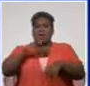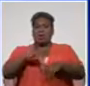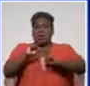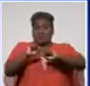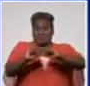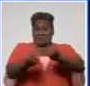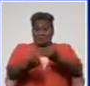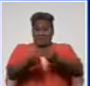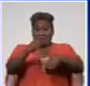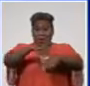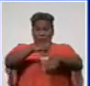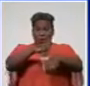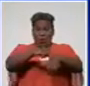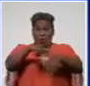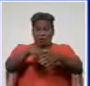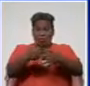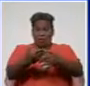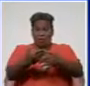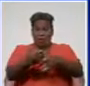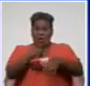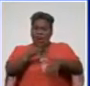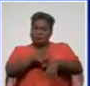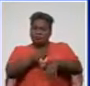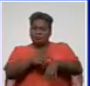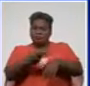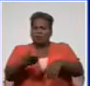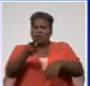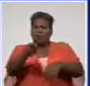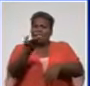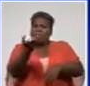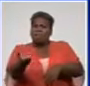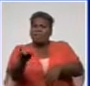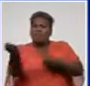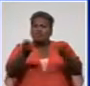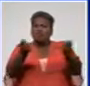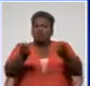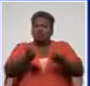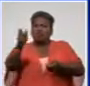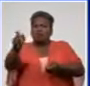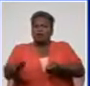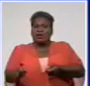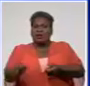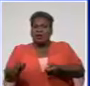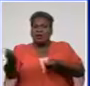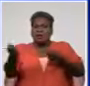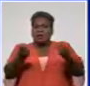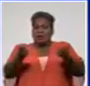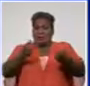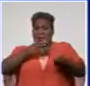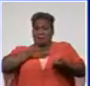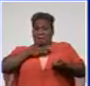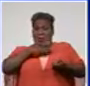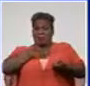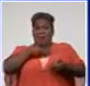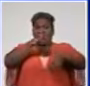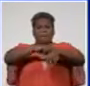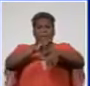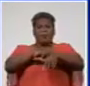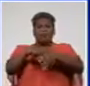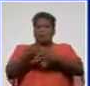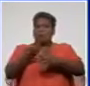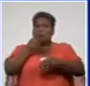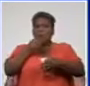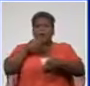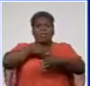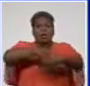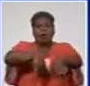del día. Dejar esto claro, ¿cuál es esta petición que le están haciendo ustedes a los choferes de vehículos particulares y en qué momento del día es que no pueden circular? A